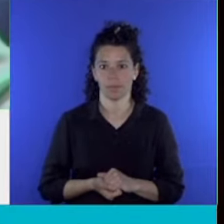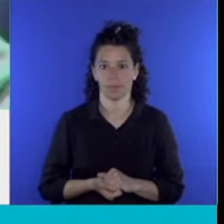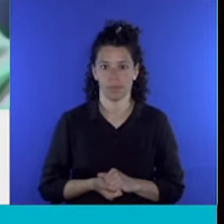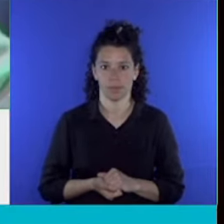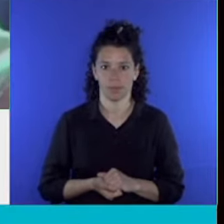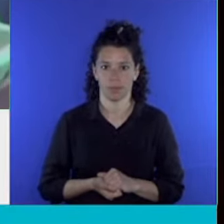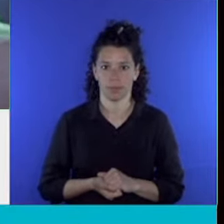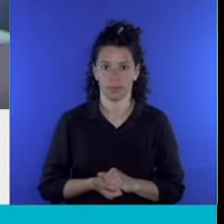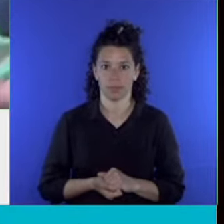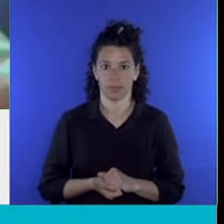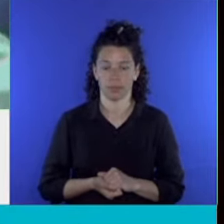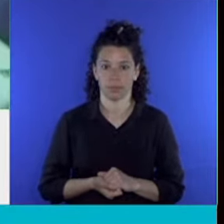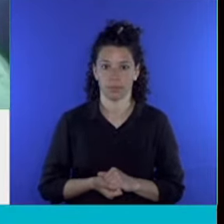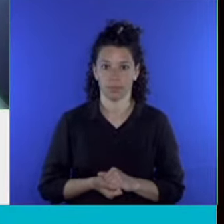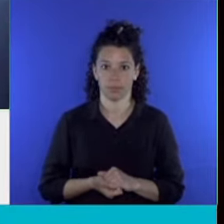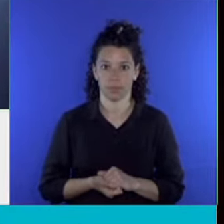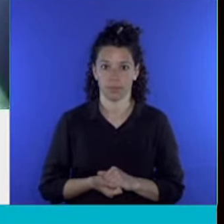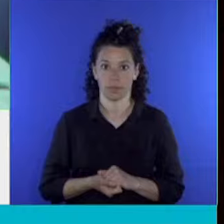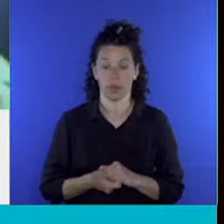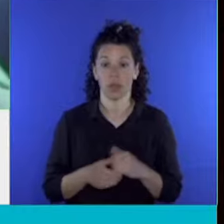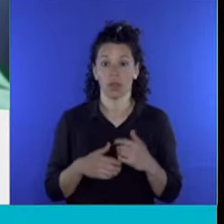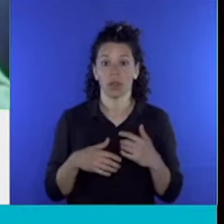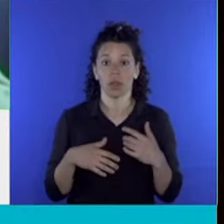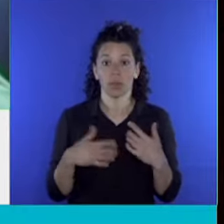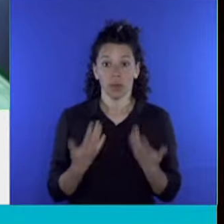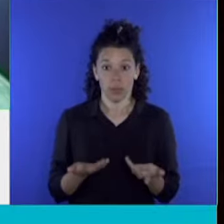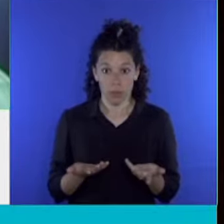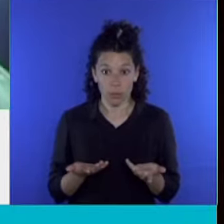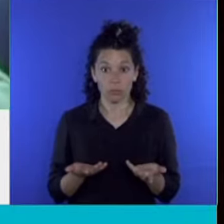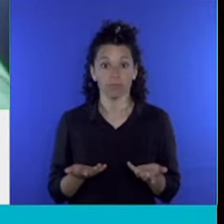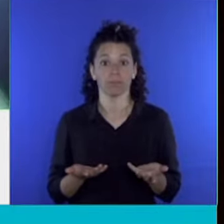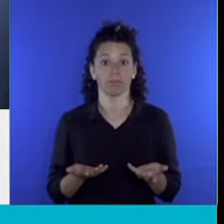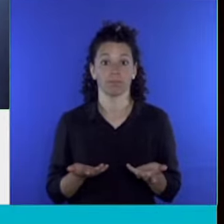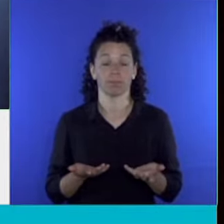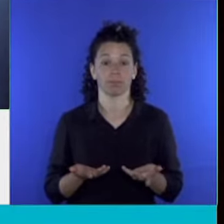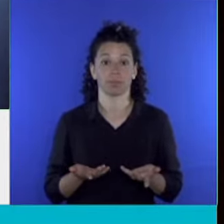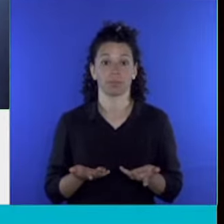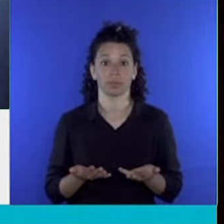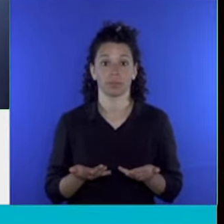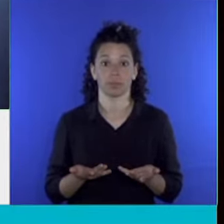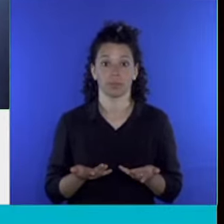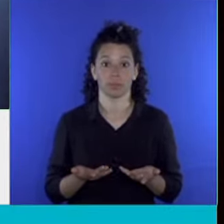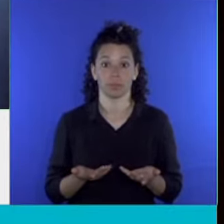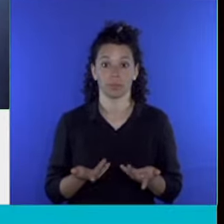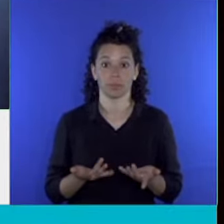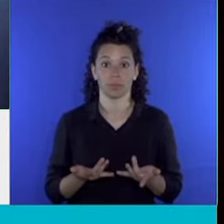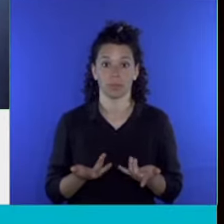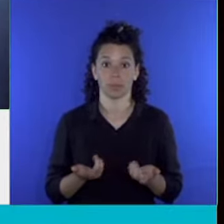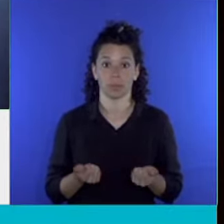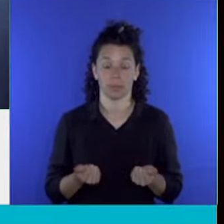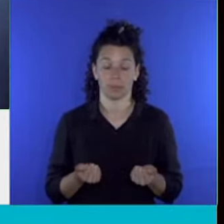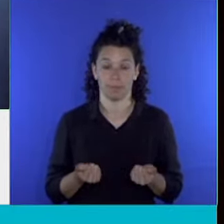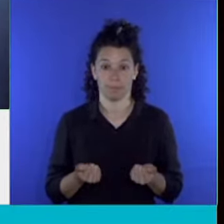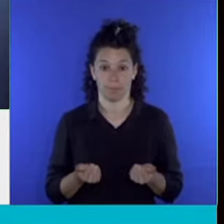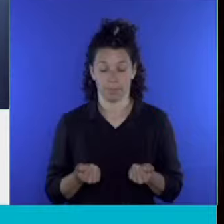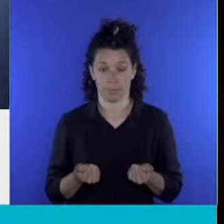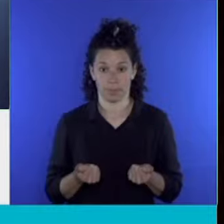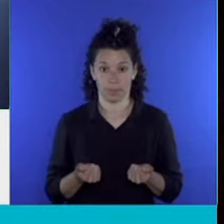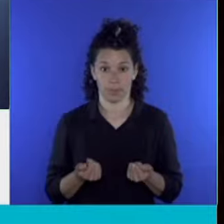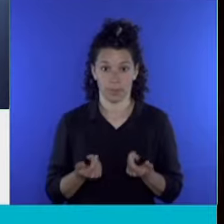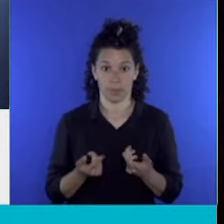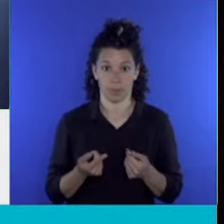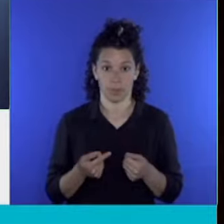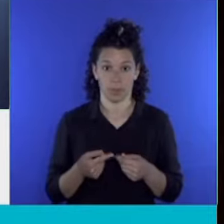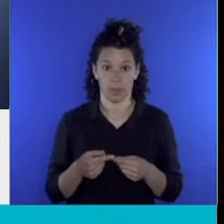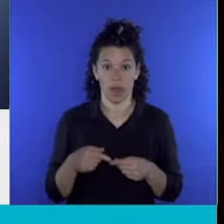rodaje en relación y por eso desde este es uno de